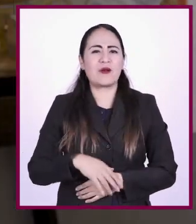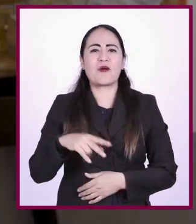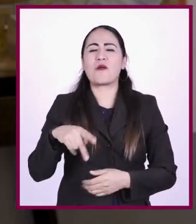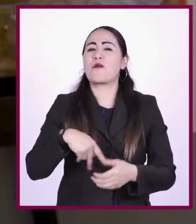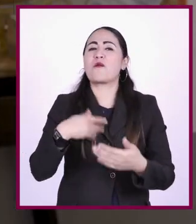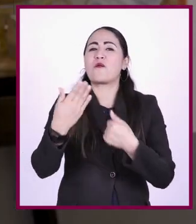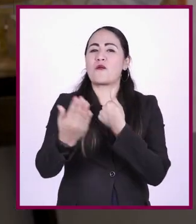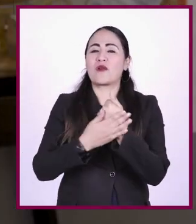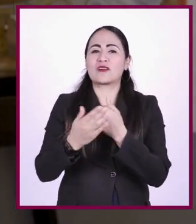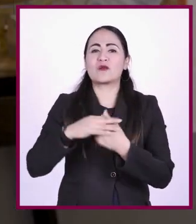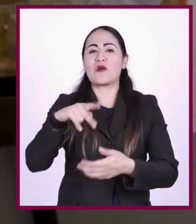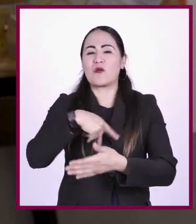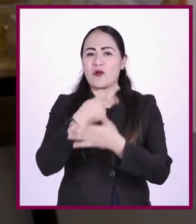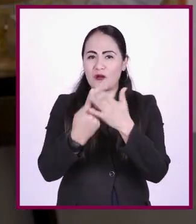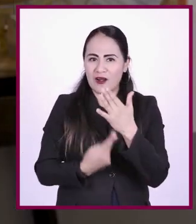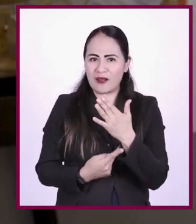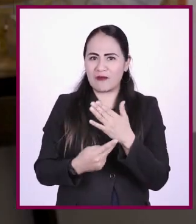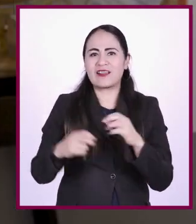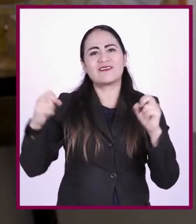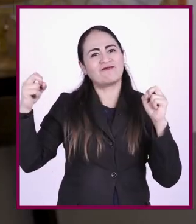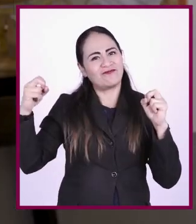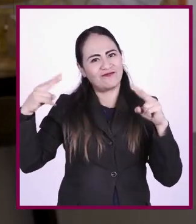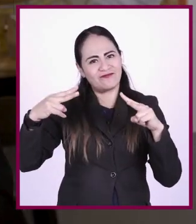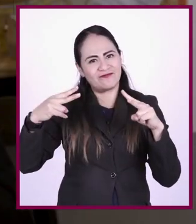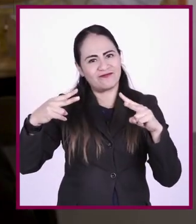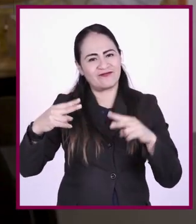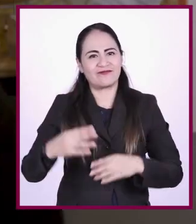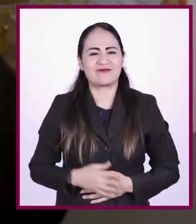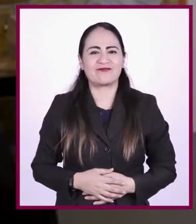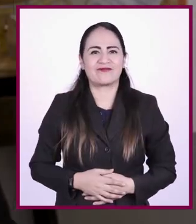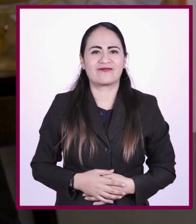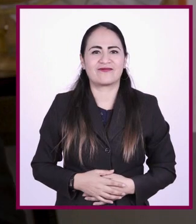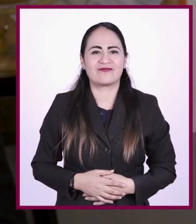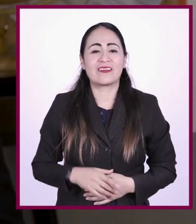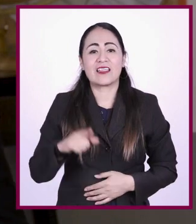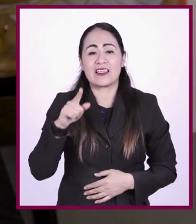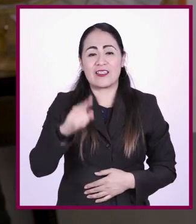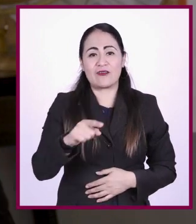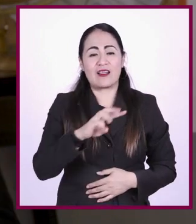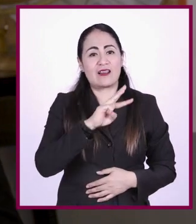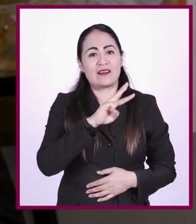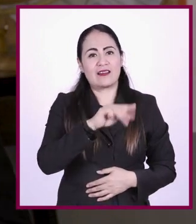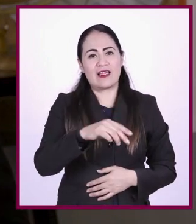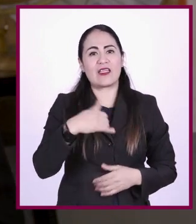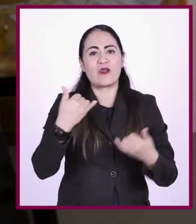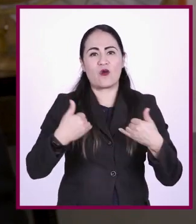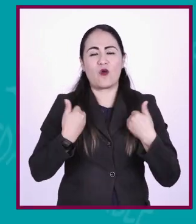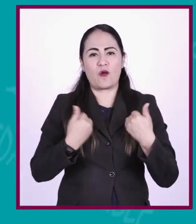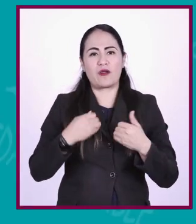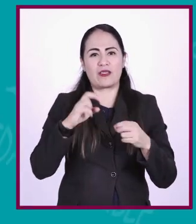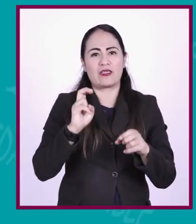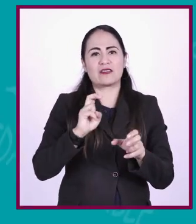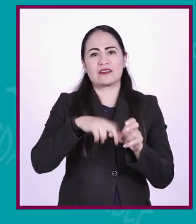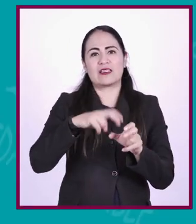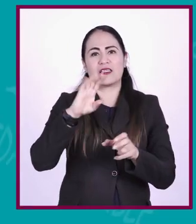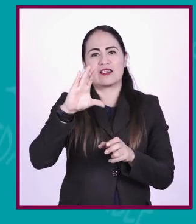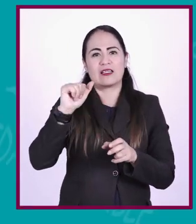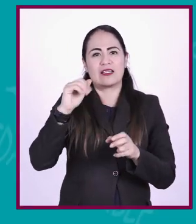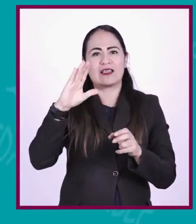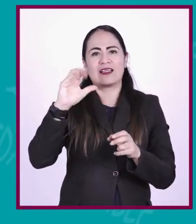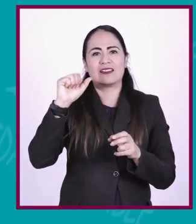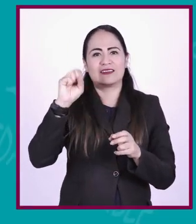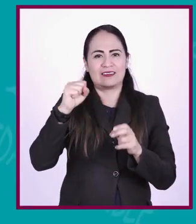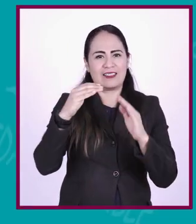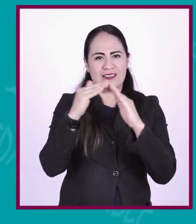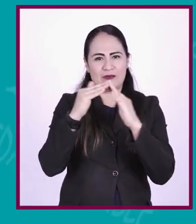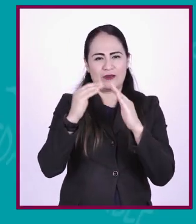Nos vemos en el siguiente programa de Investigadores Rápidos y Curiosos. Visite nuestro sitio en